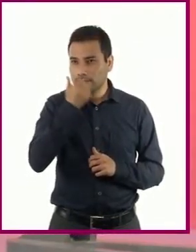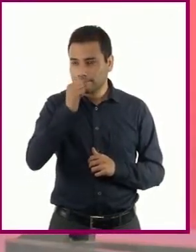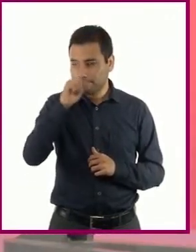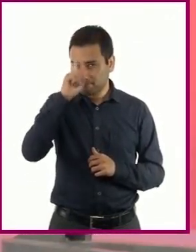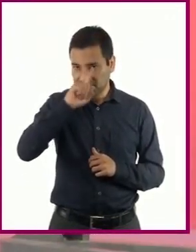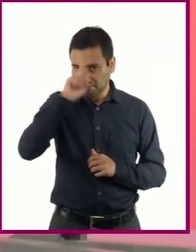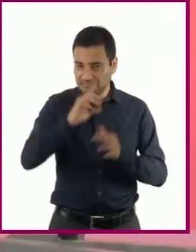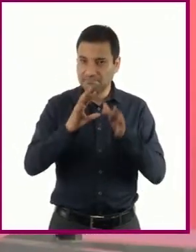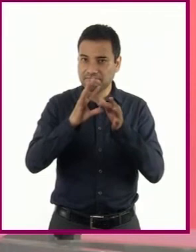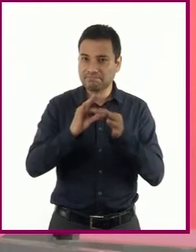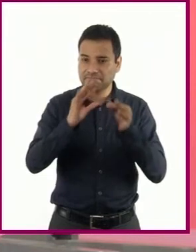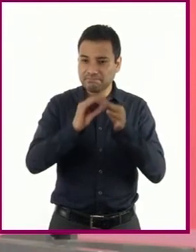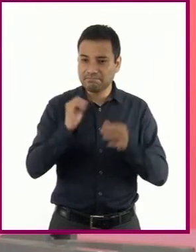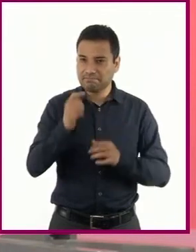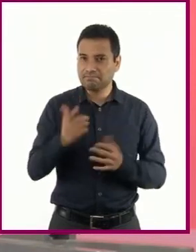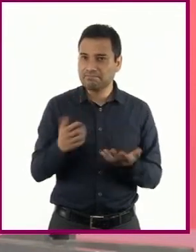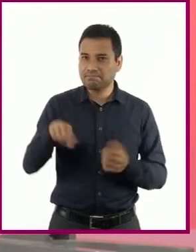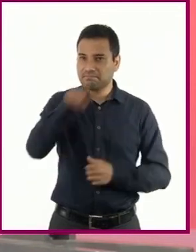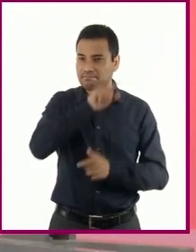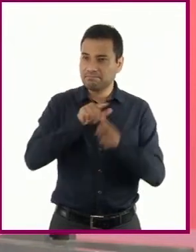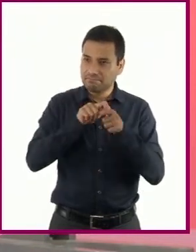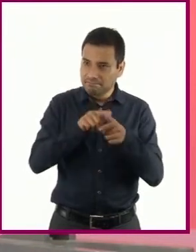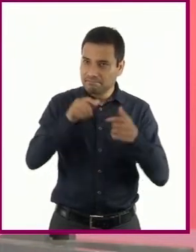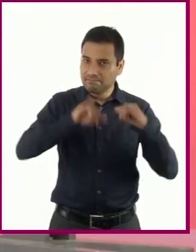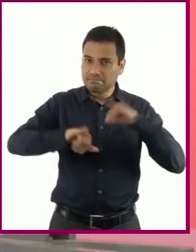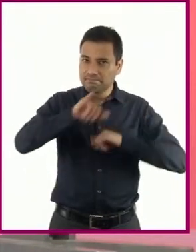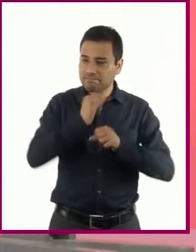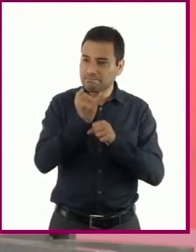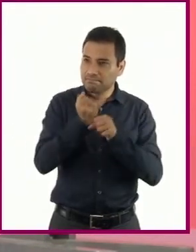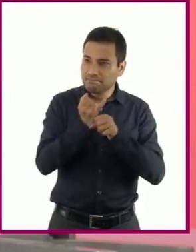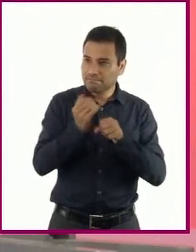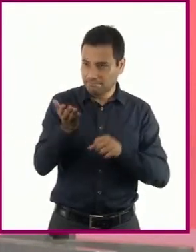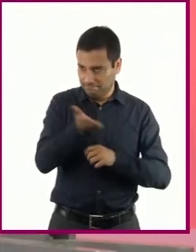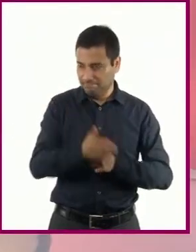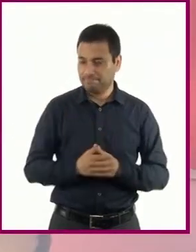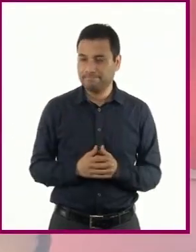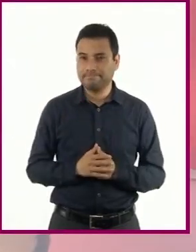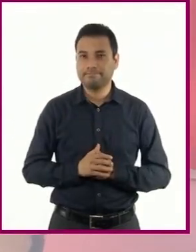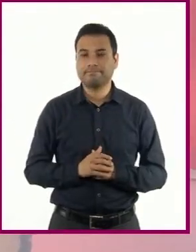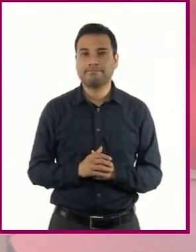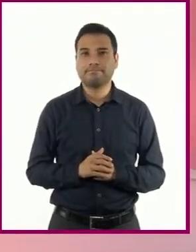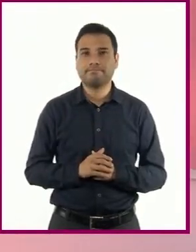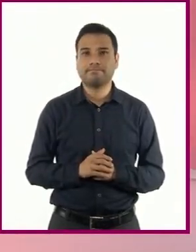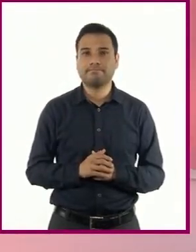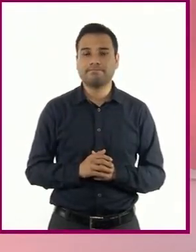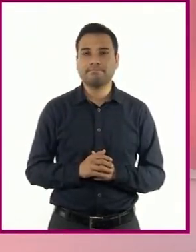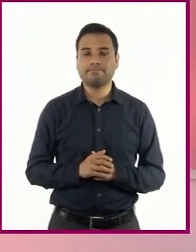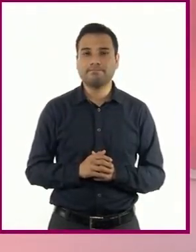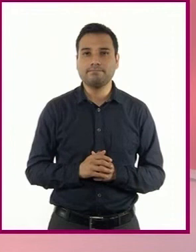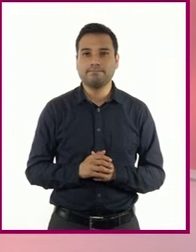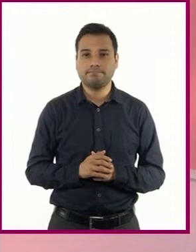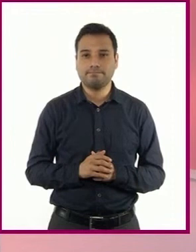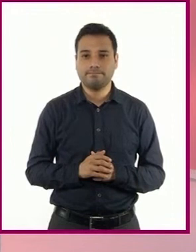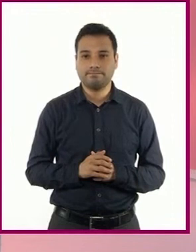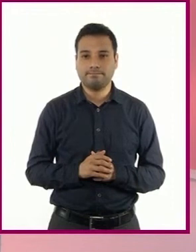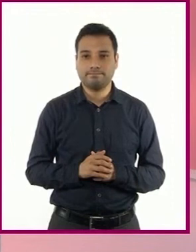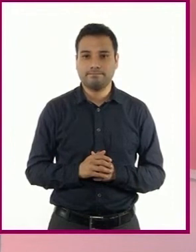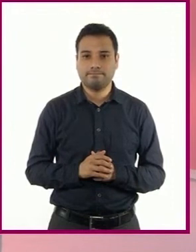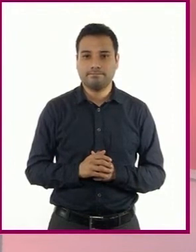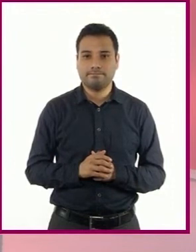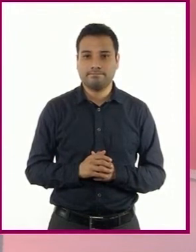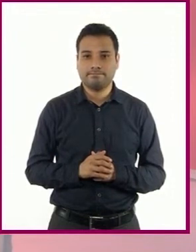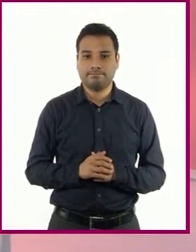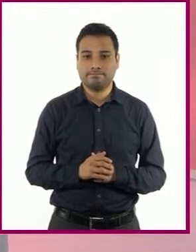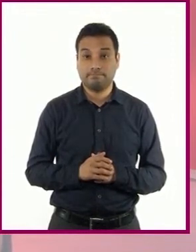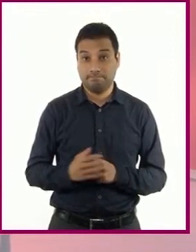de educación secundaria para que sigan interesándose en el estudio de las ciencias? En este sentido, creo que